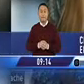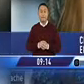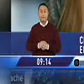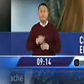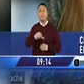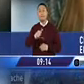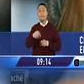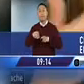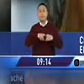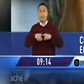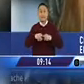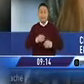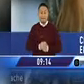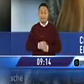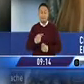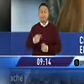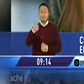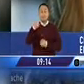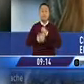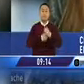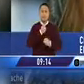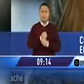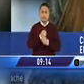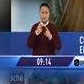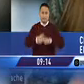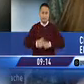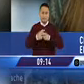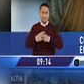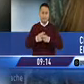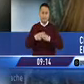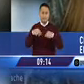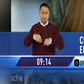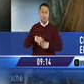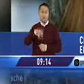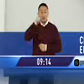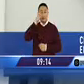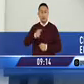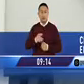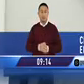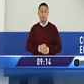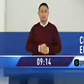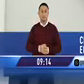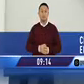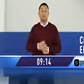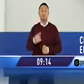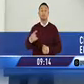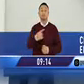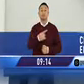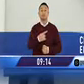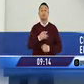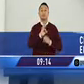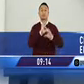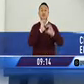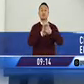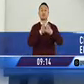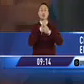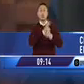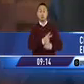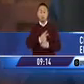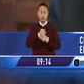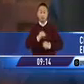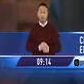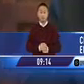demás concursos y el próximo año poder empezar con el de la Fiscal General. Dentro de este marco, el Pleno del Consejo devolvió las